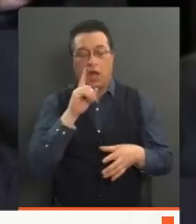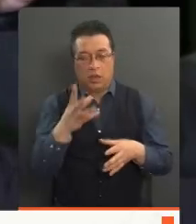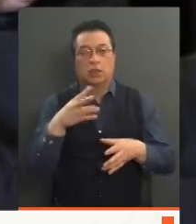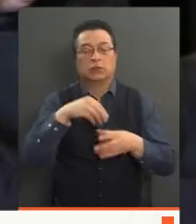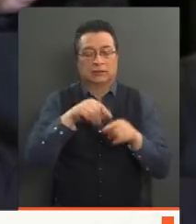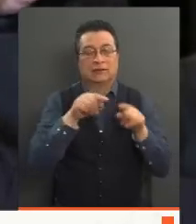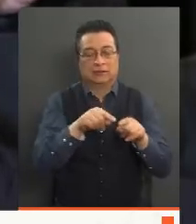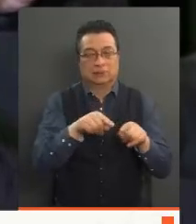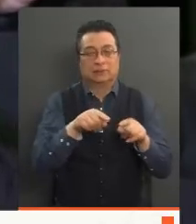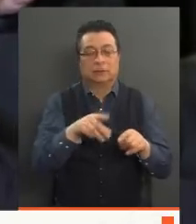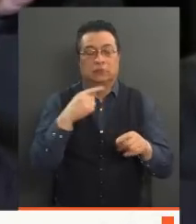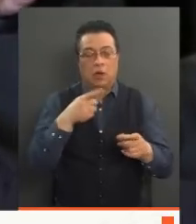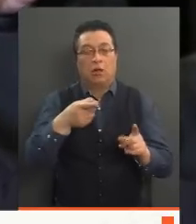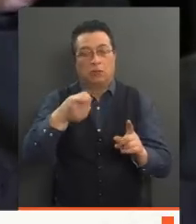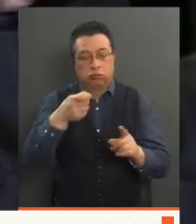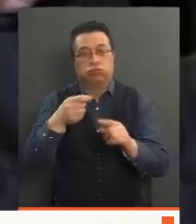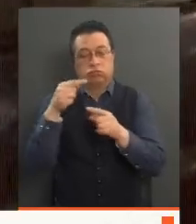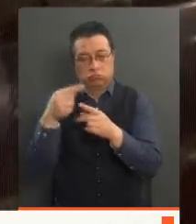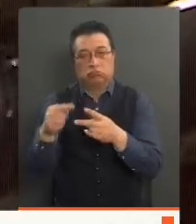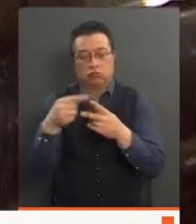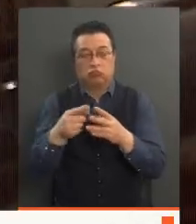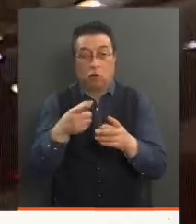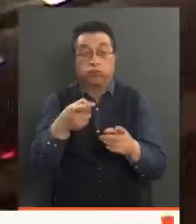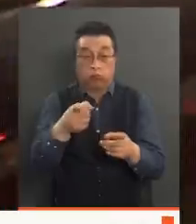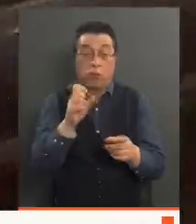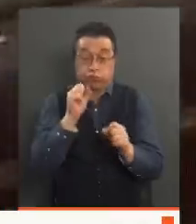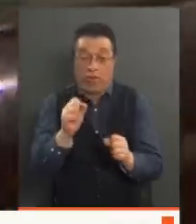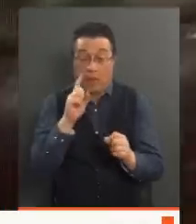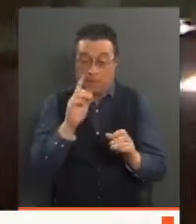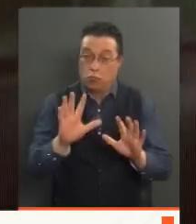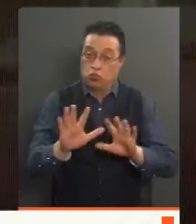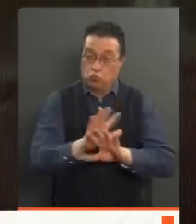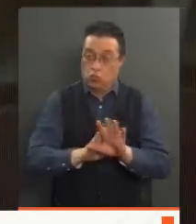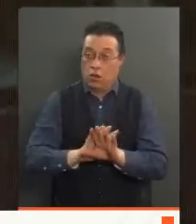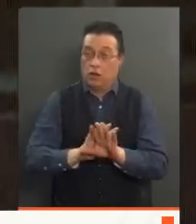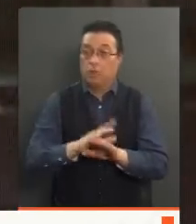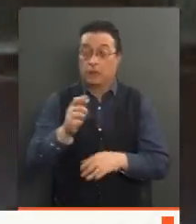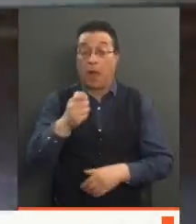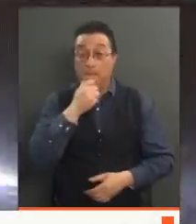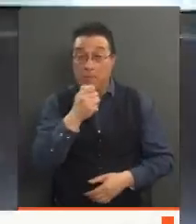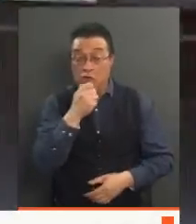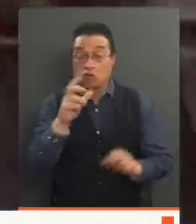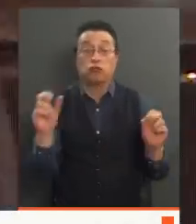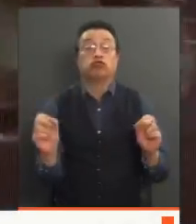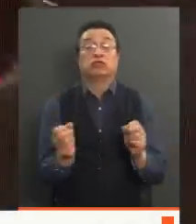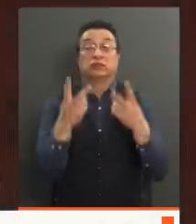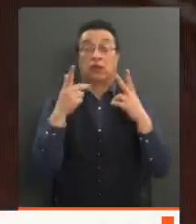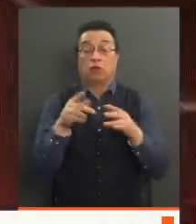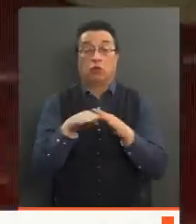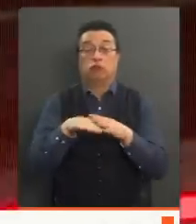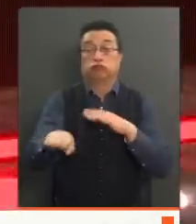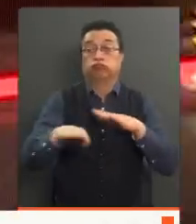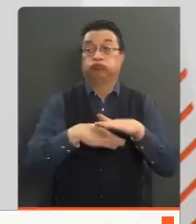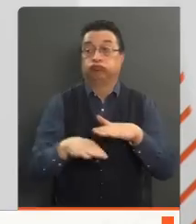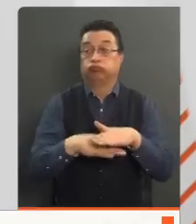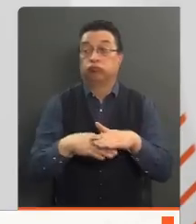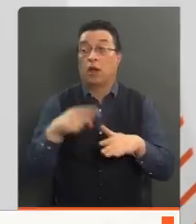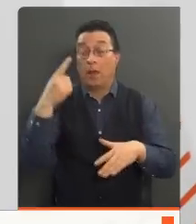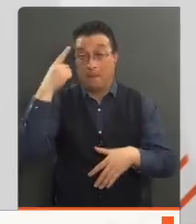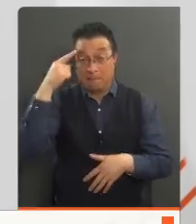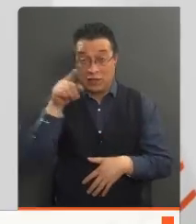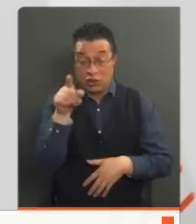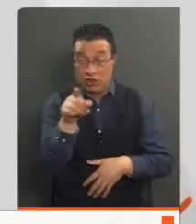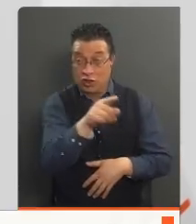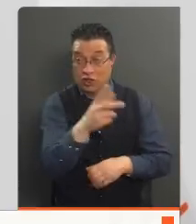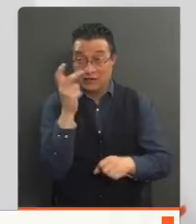oportunidad, armas que pueden ser de fuego. El periodista logró zafar de esta banda, pero los delincuentes no se irían